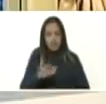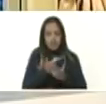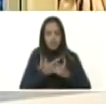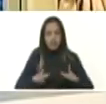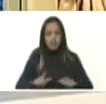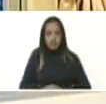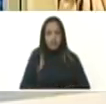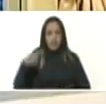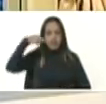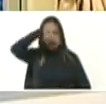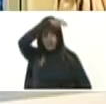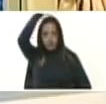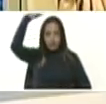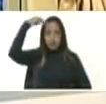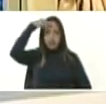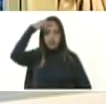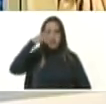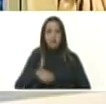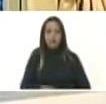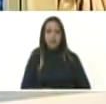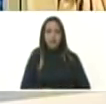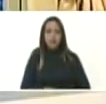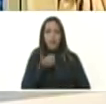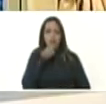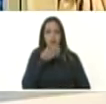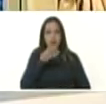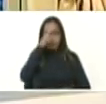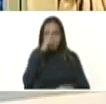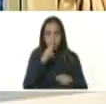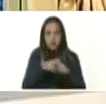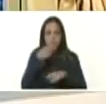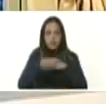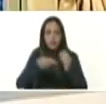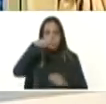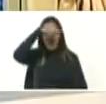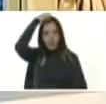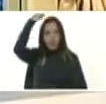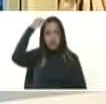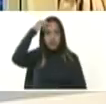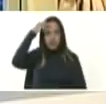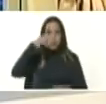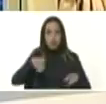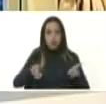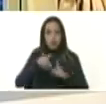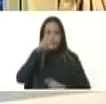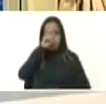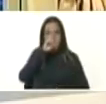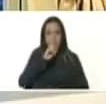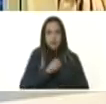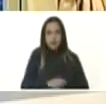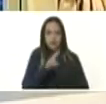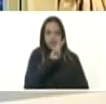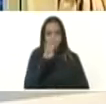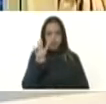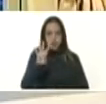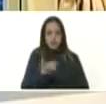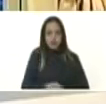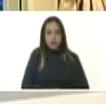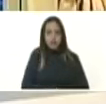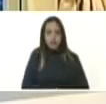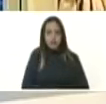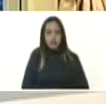jefe Rafael Urdaneta. Muy bello el homenaje que le hicieron a Rafael Urdaneta en su cumpleaños, el 24.